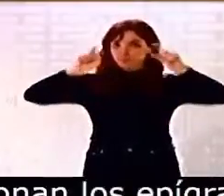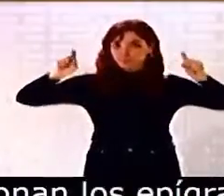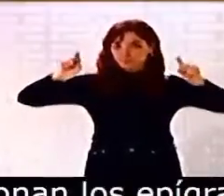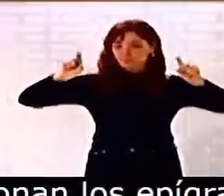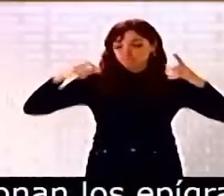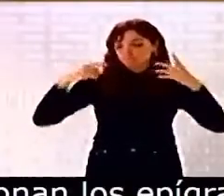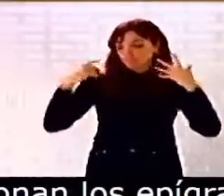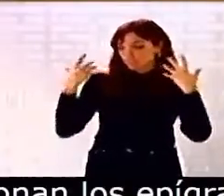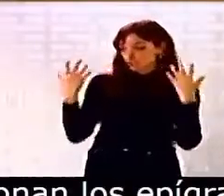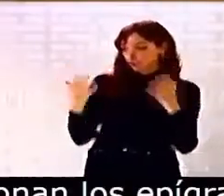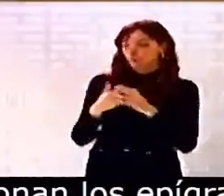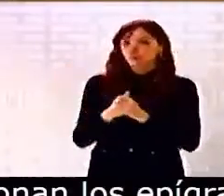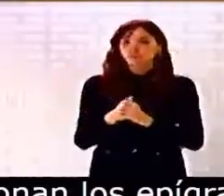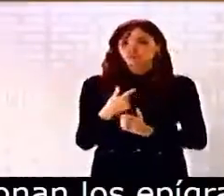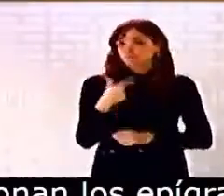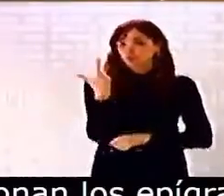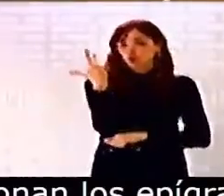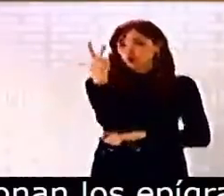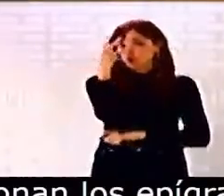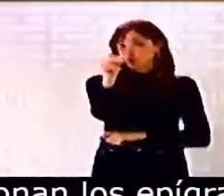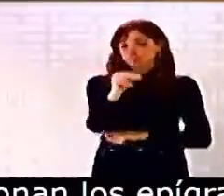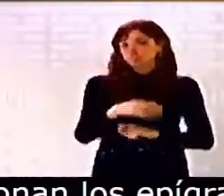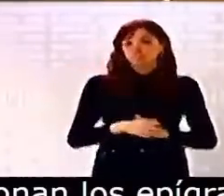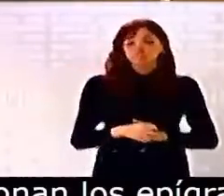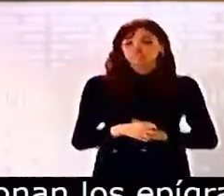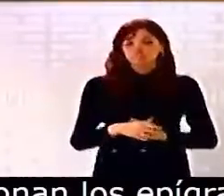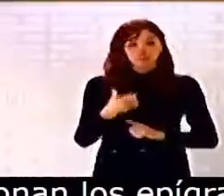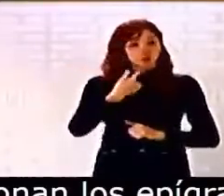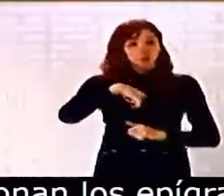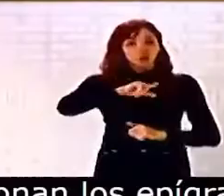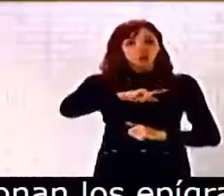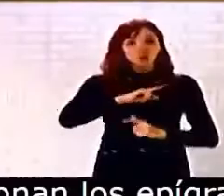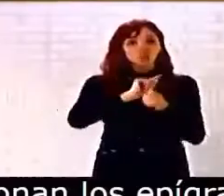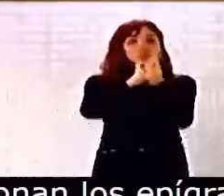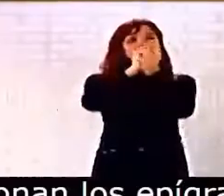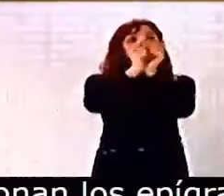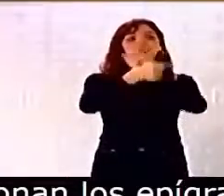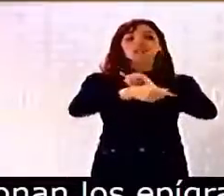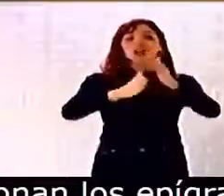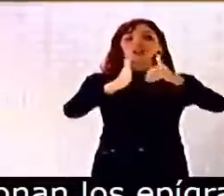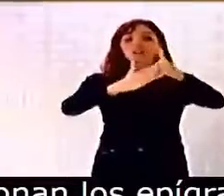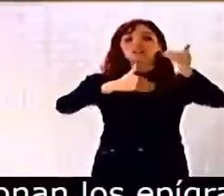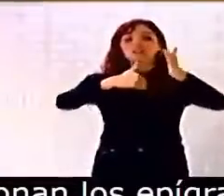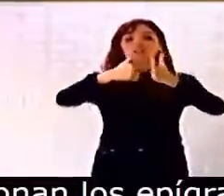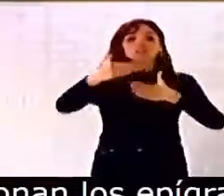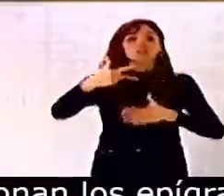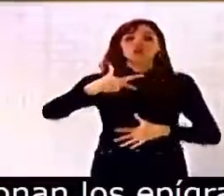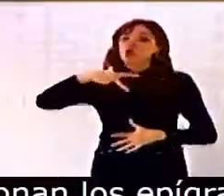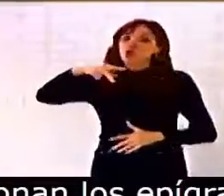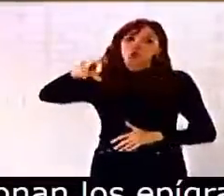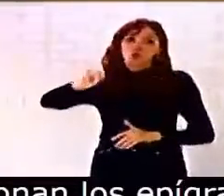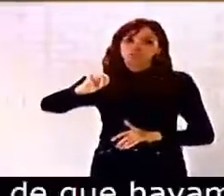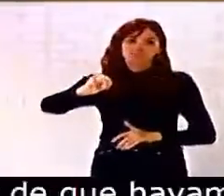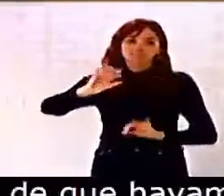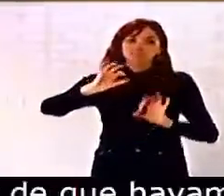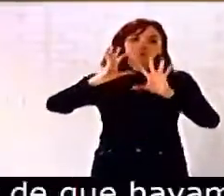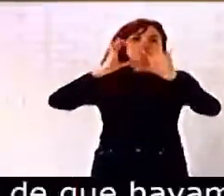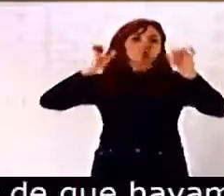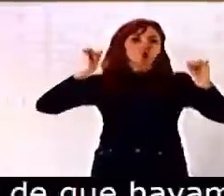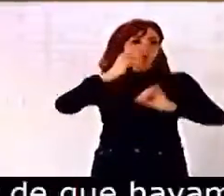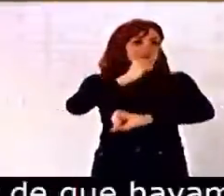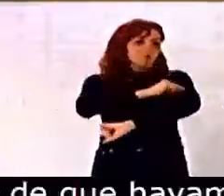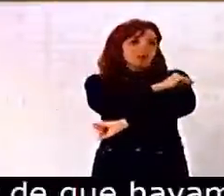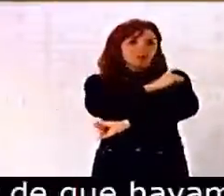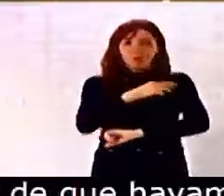Por lo tanto, niego la mayor de que hayamos hecho una modificación del protocolo de vacunación, cuando